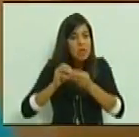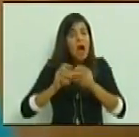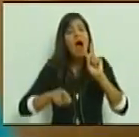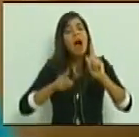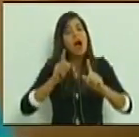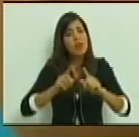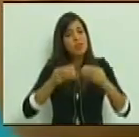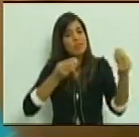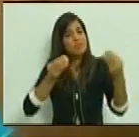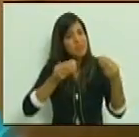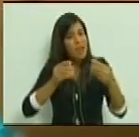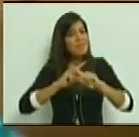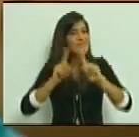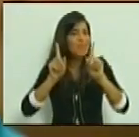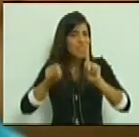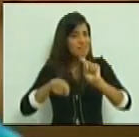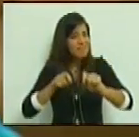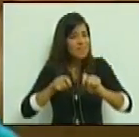plásticos, etc.